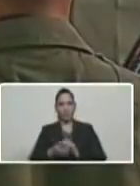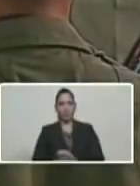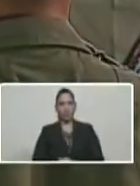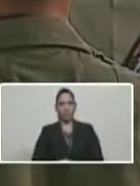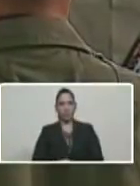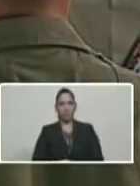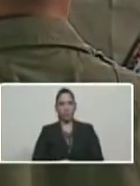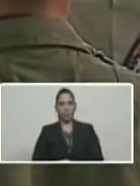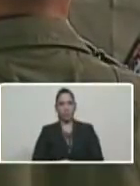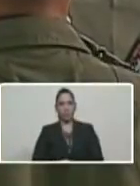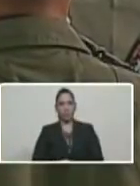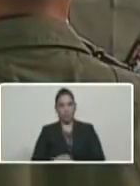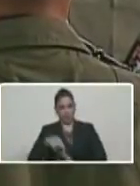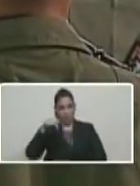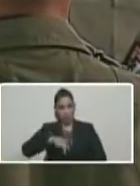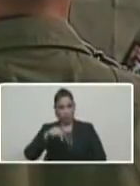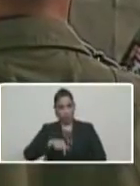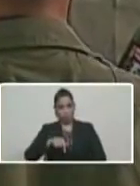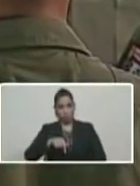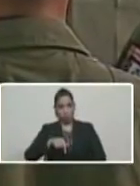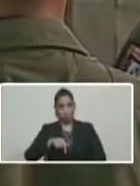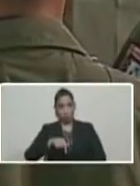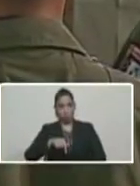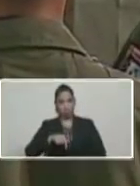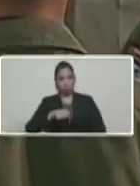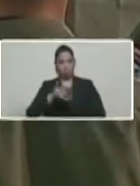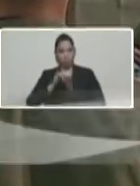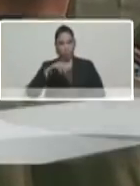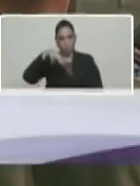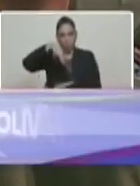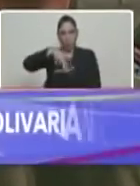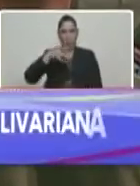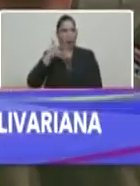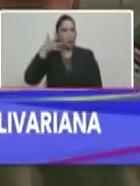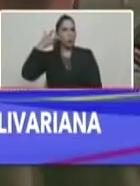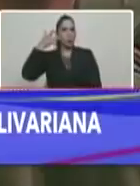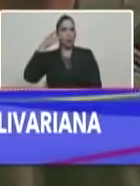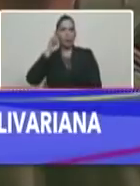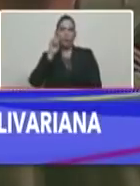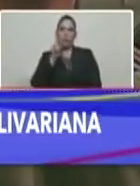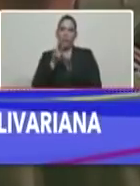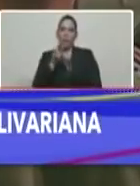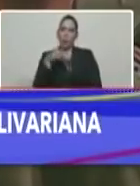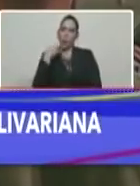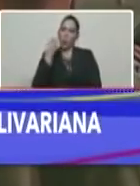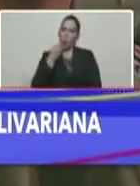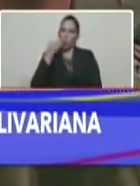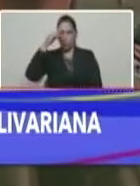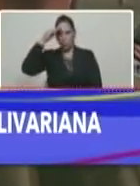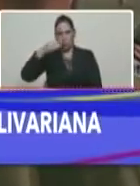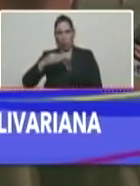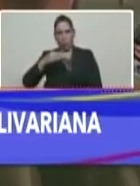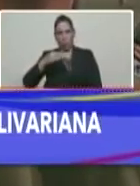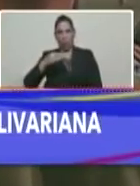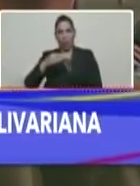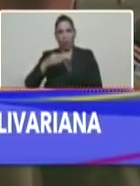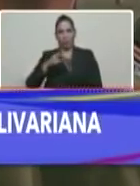que estaría hoy aquí parado orgulloso de ver que hay una juventud militar que se